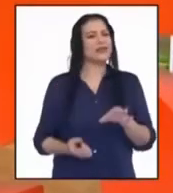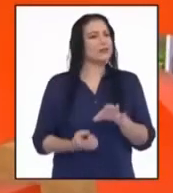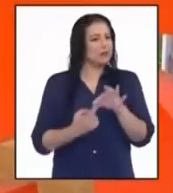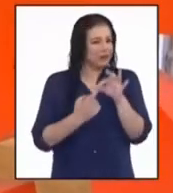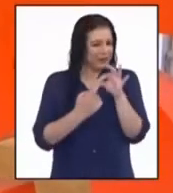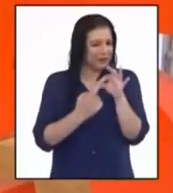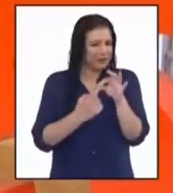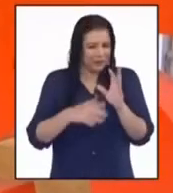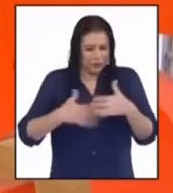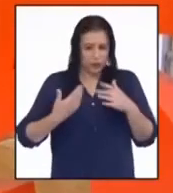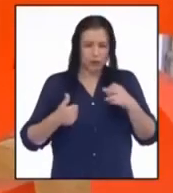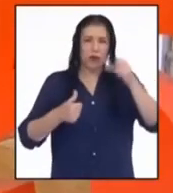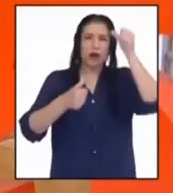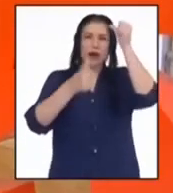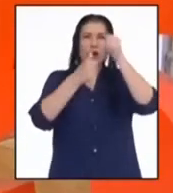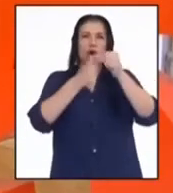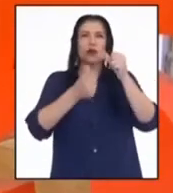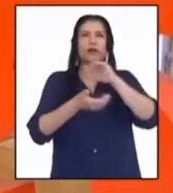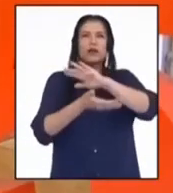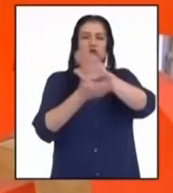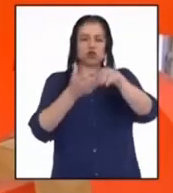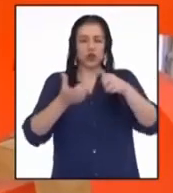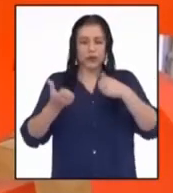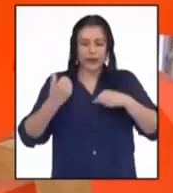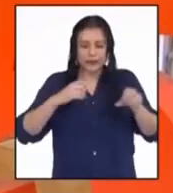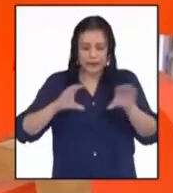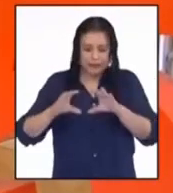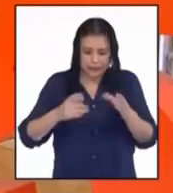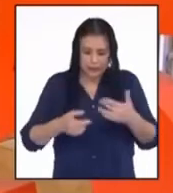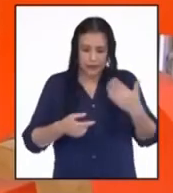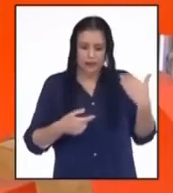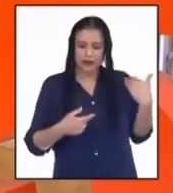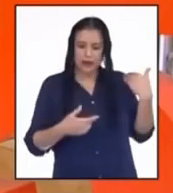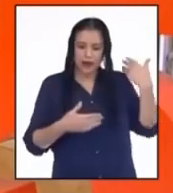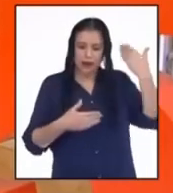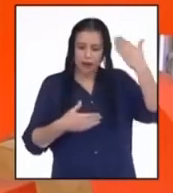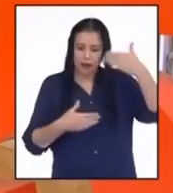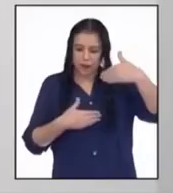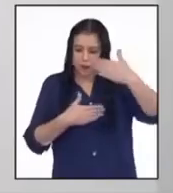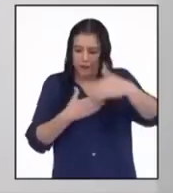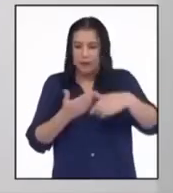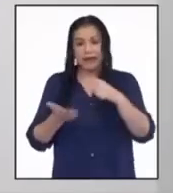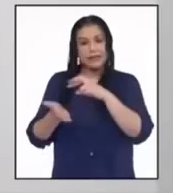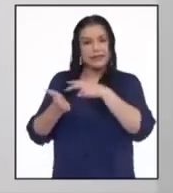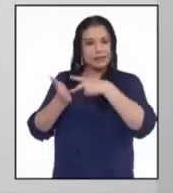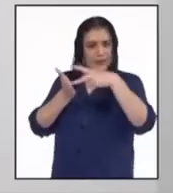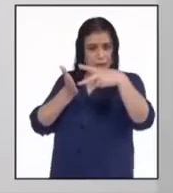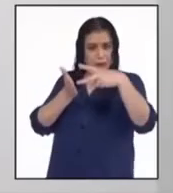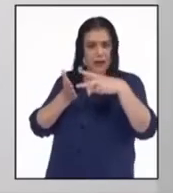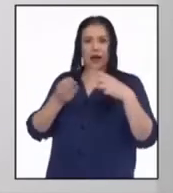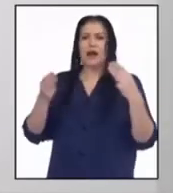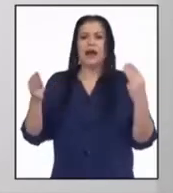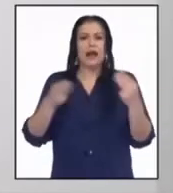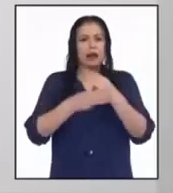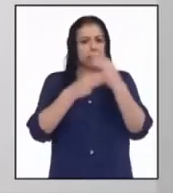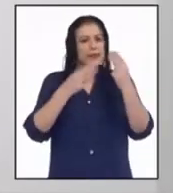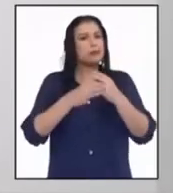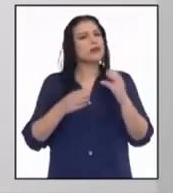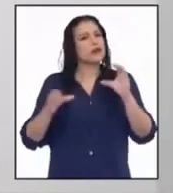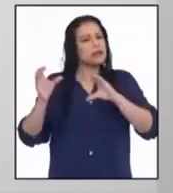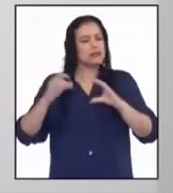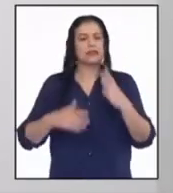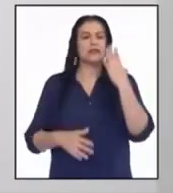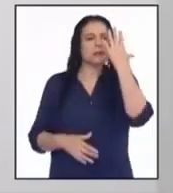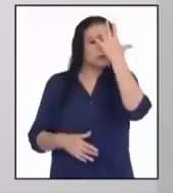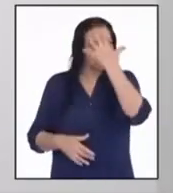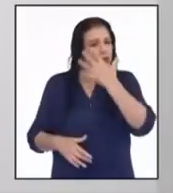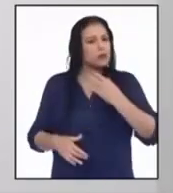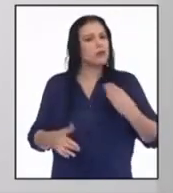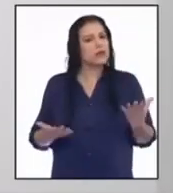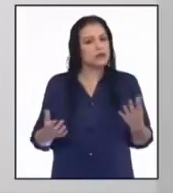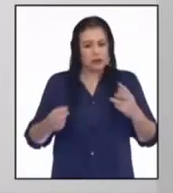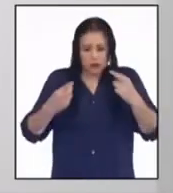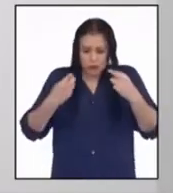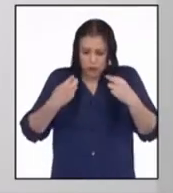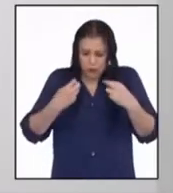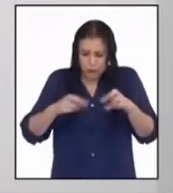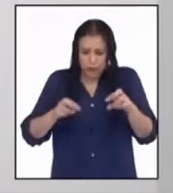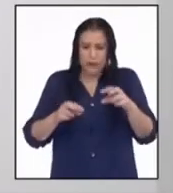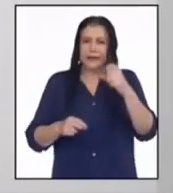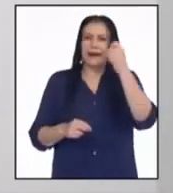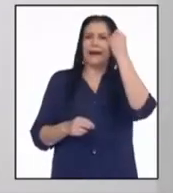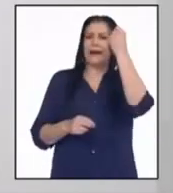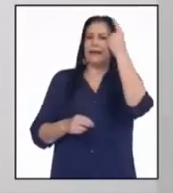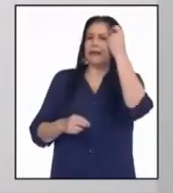especial. Pudimos hacer el recuento de las actividades que hemos desarrollado durante estas 2 semanas. La matemática es una ciencia muy bonita que nos